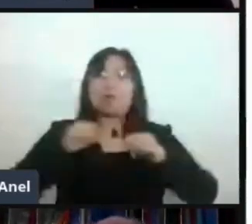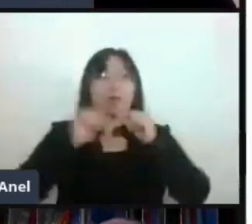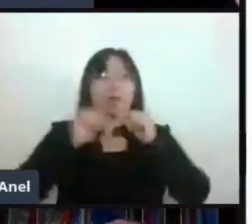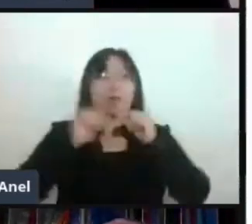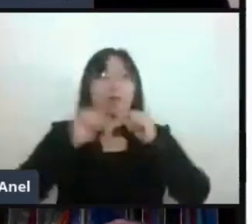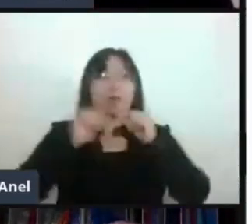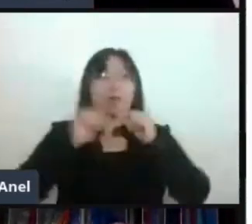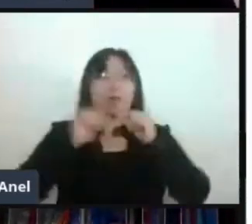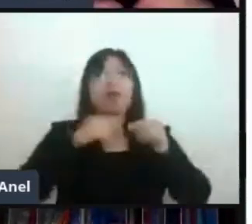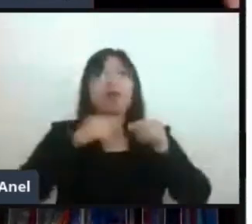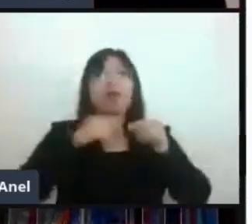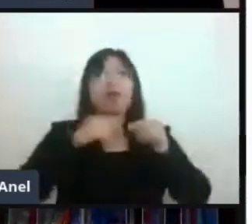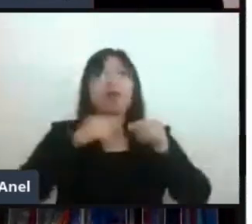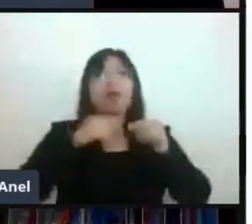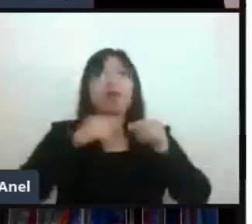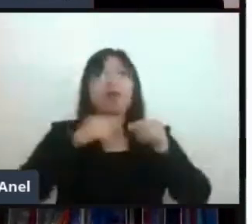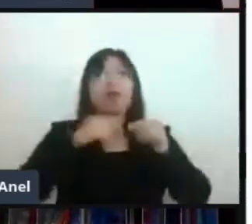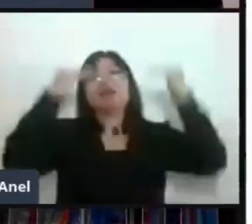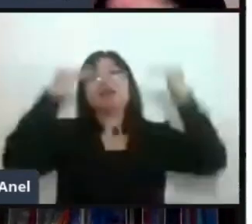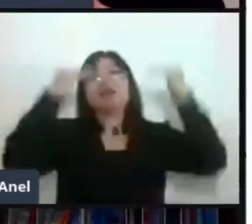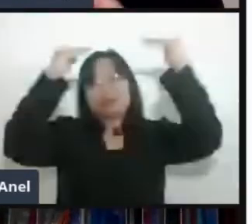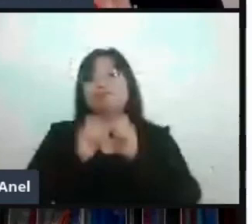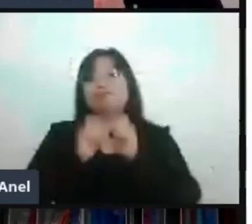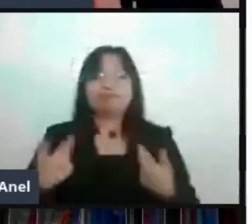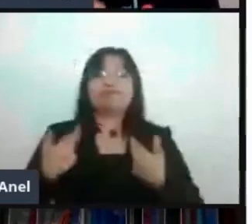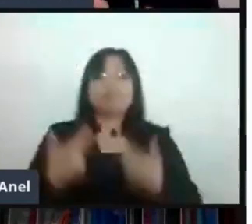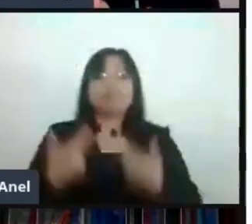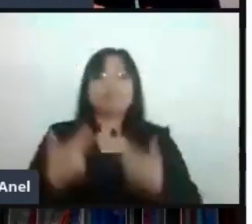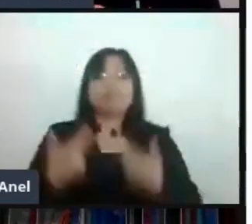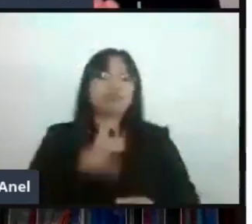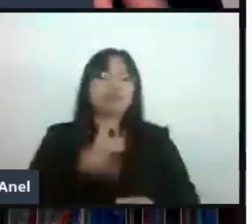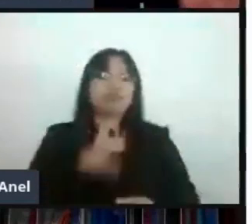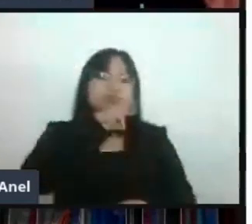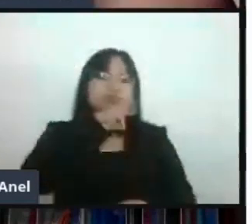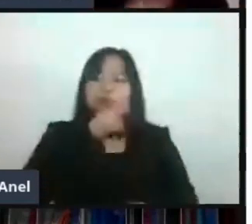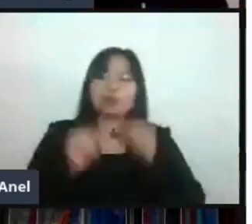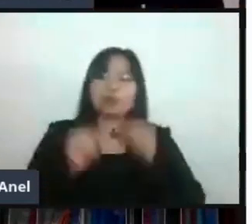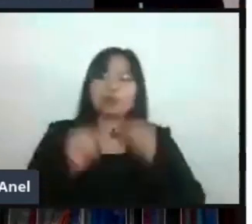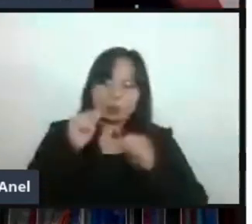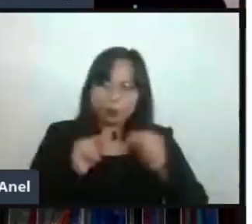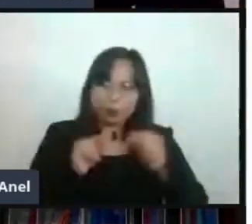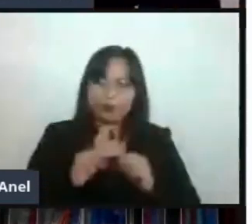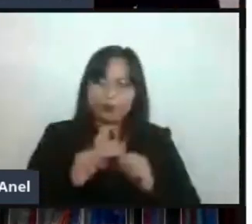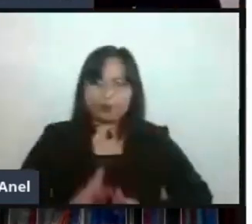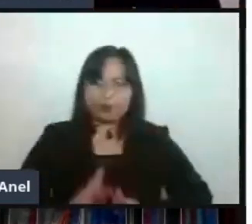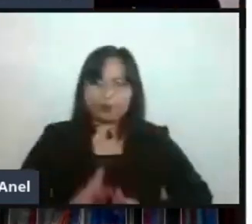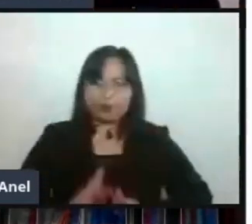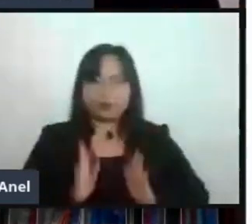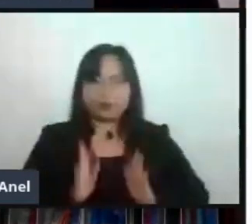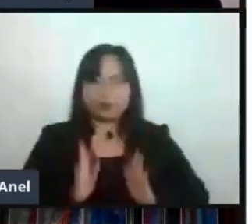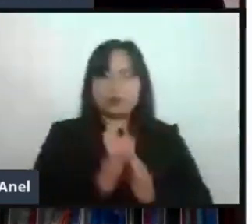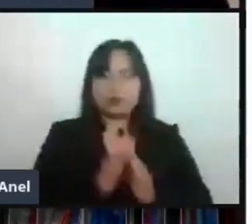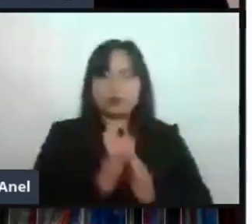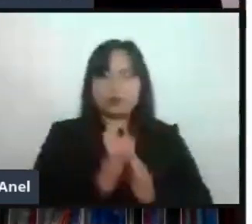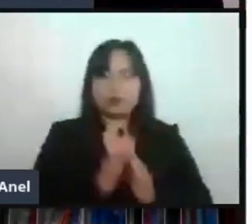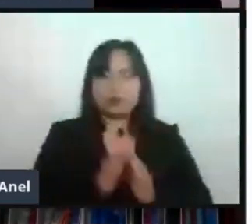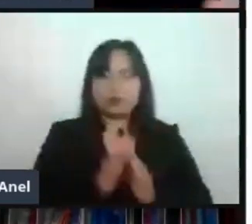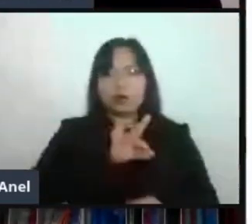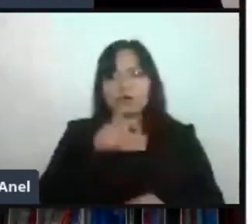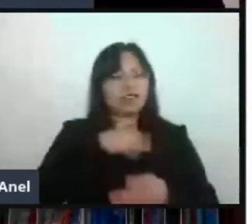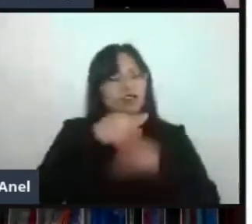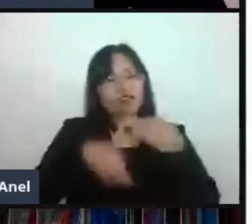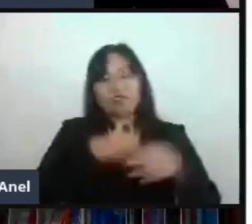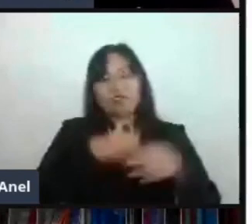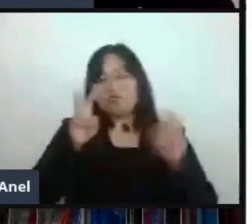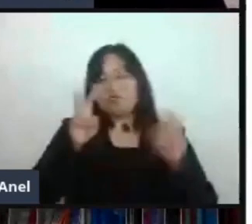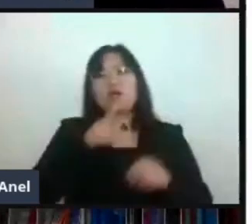directores, docentes. Entonces, no se preocupen de eso, así que cuando reciban su cuenta, pues van a poder ver toda esta serie de webinars y poder practicar. Eso